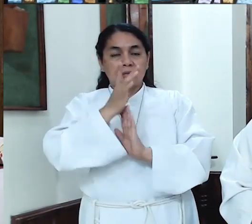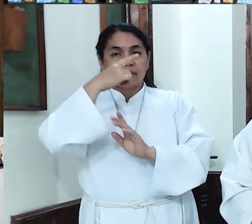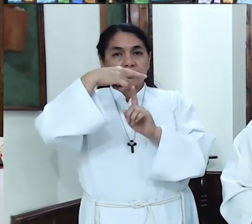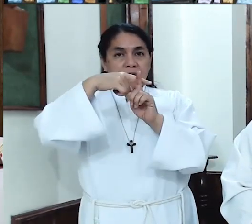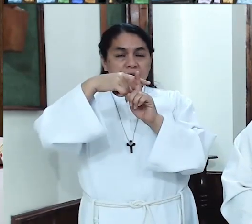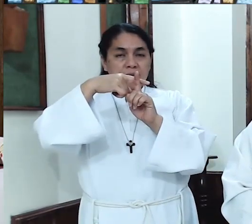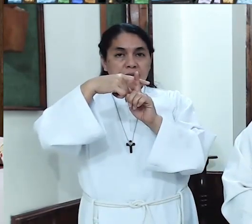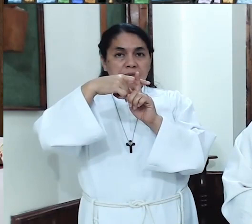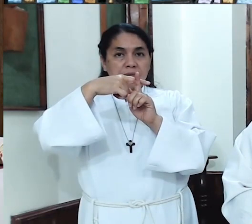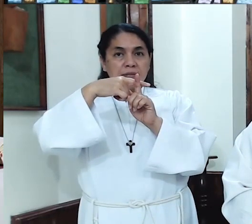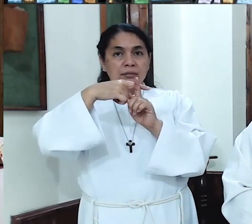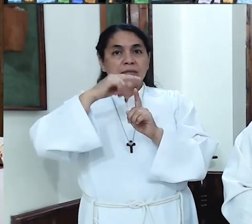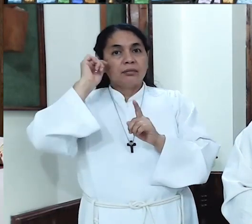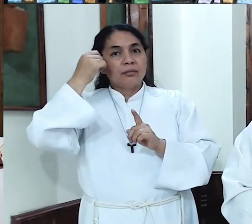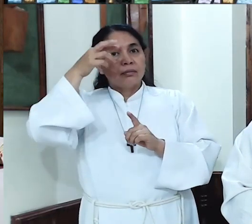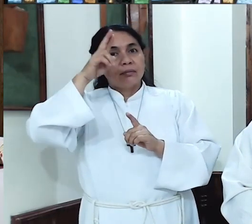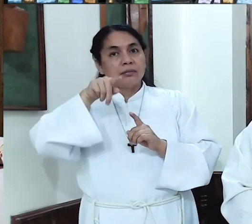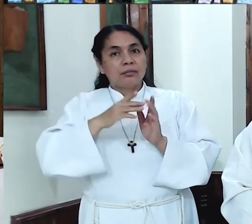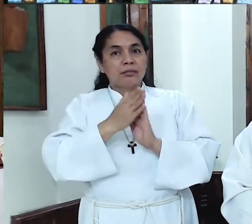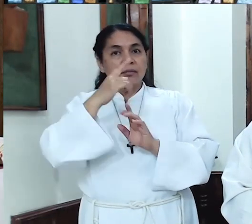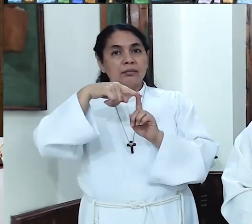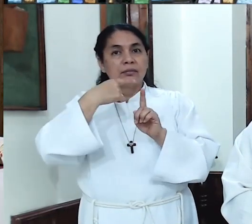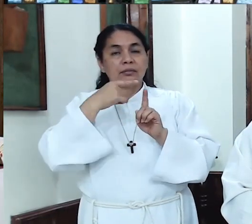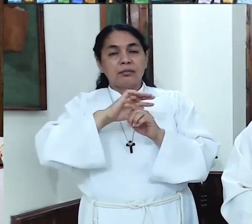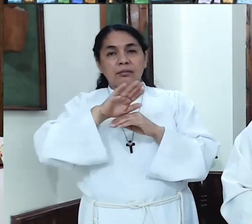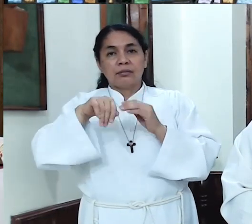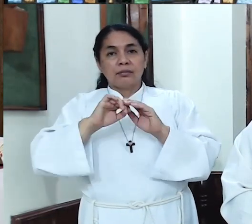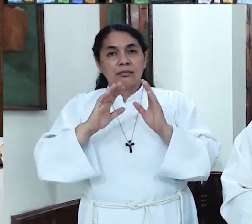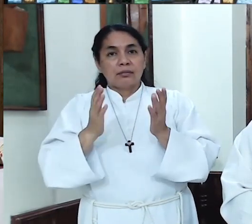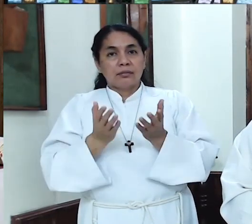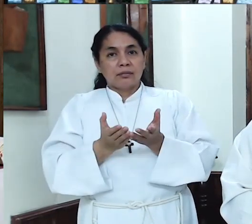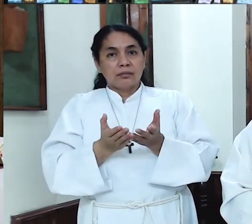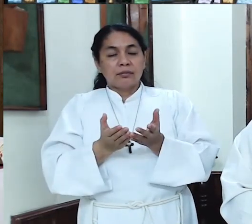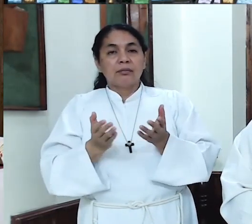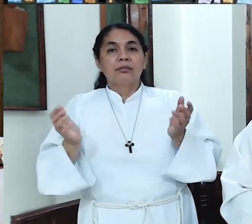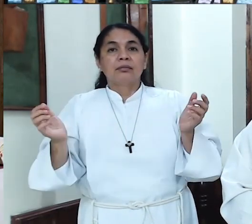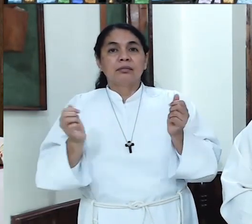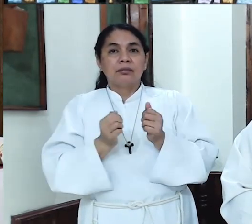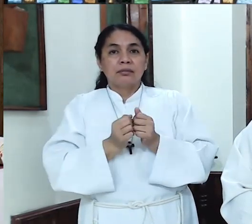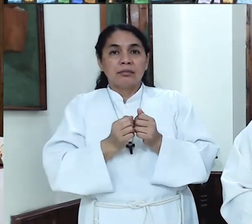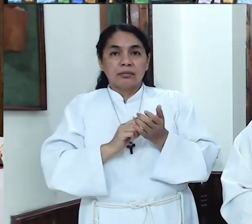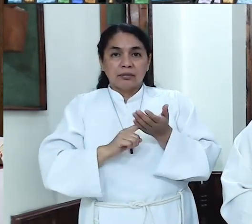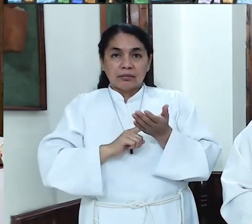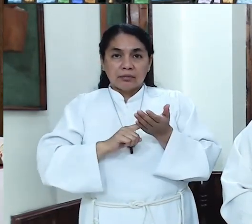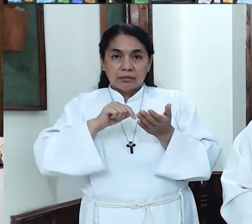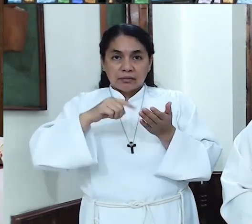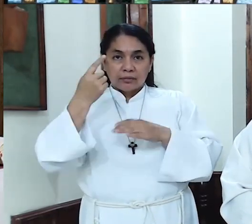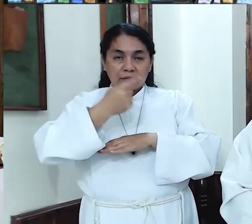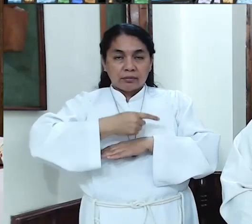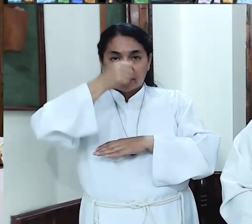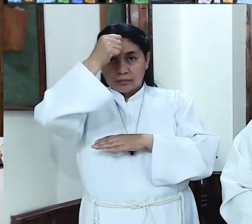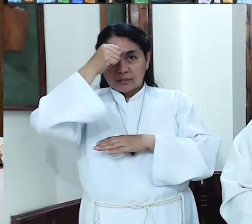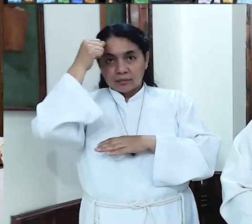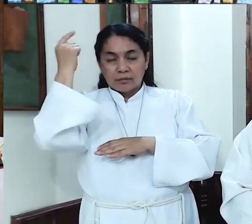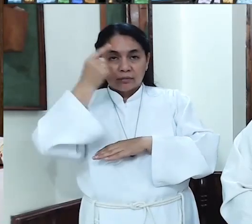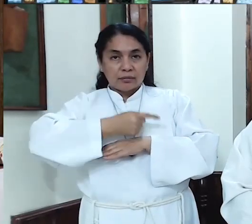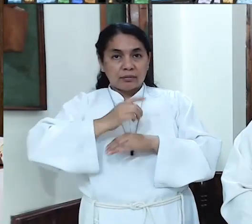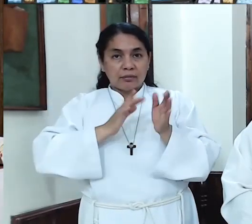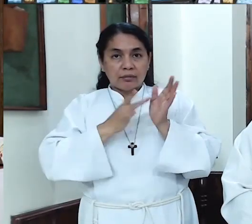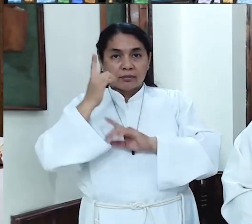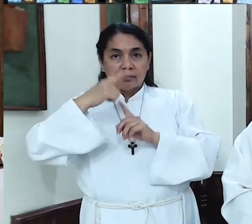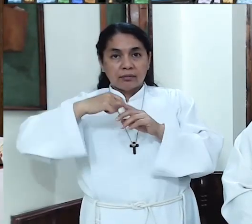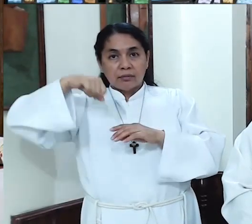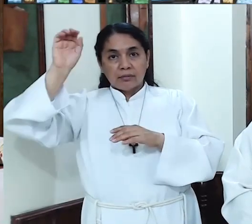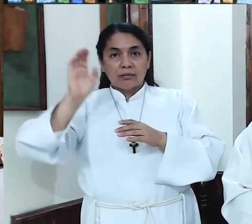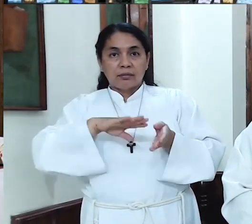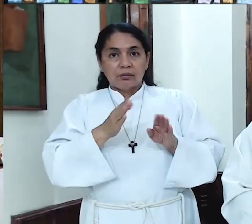Cristo. Acuérdate, Señor, de tu iglesia extendida por toda la tierra y reunida aquí en el domingo, día en que Cristo ha